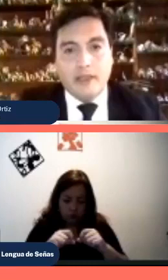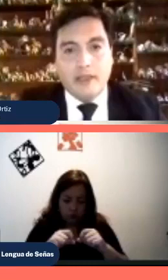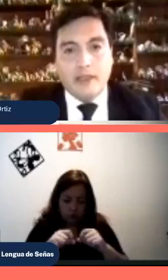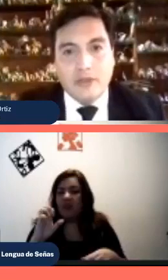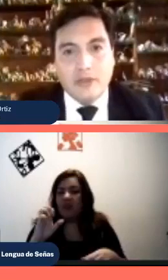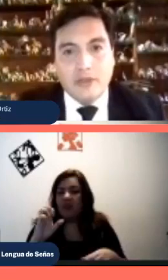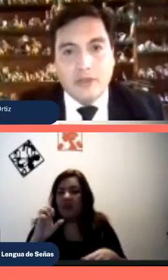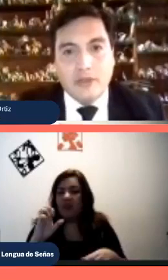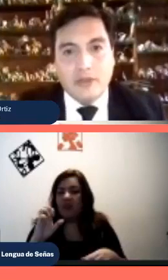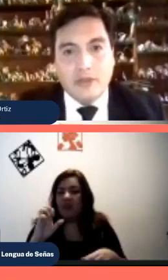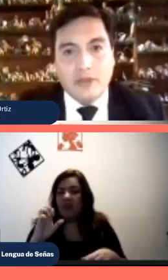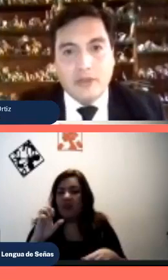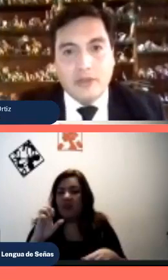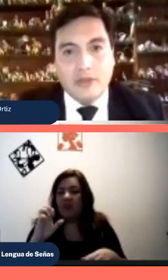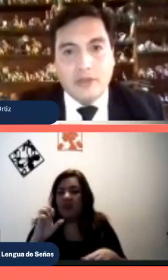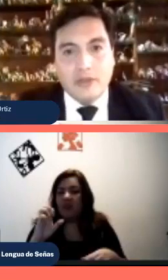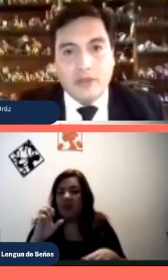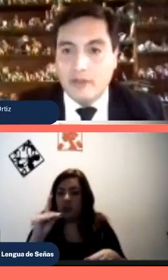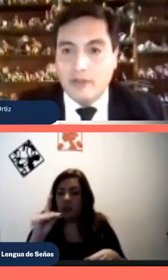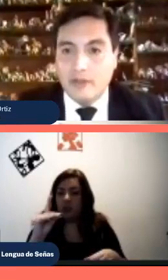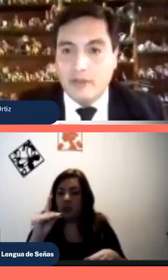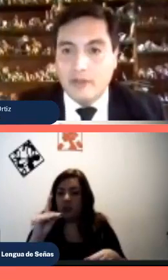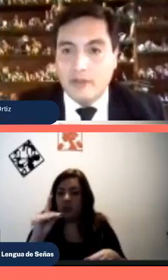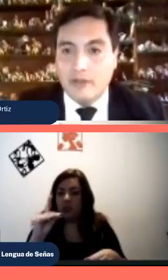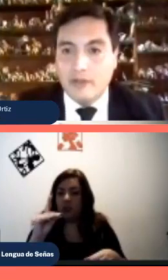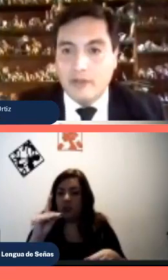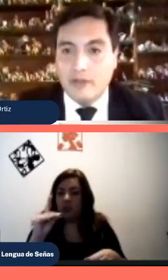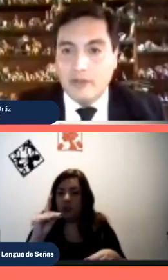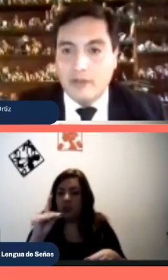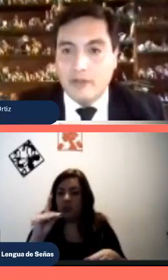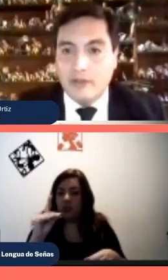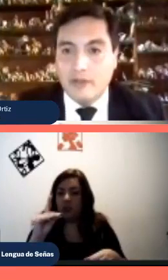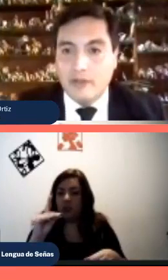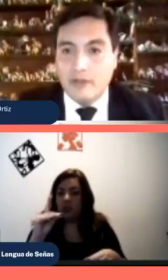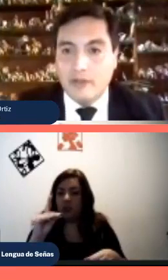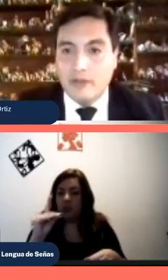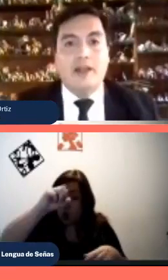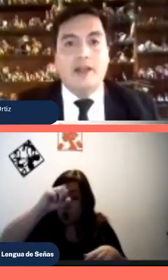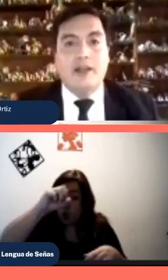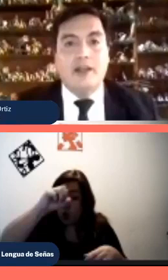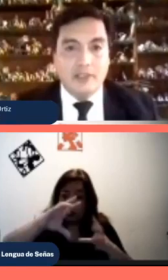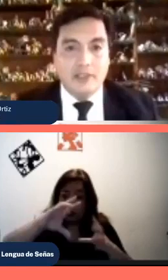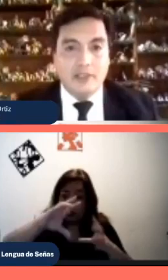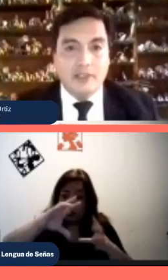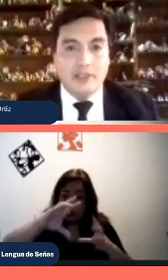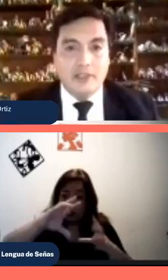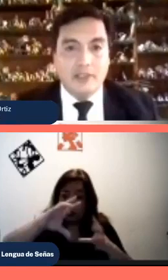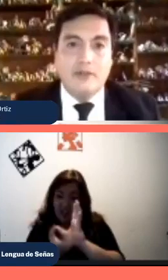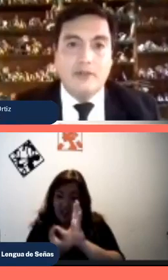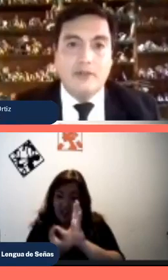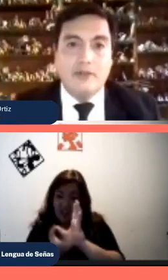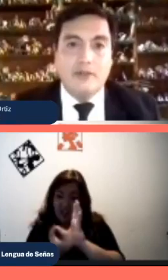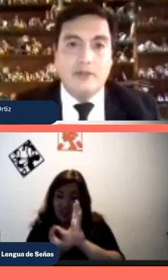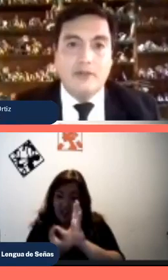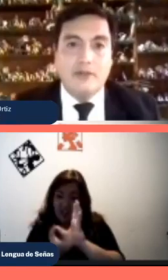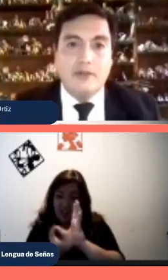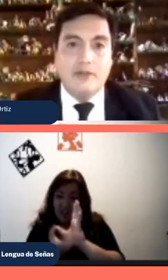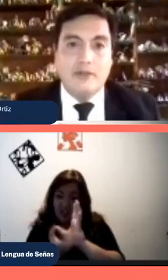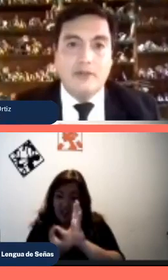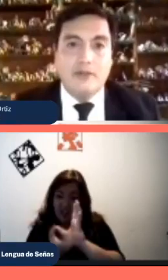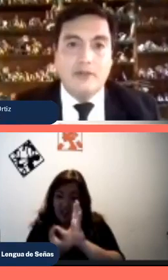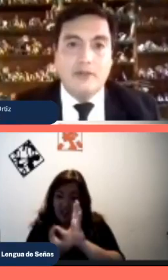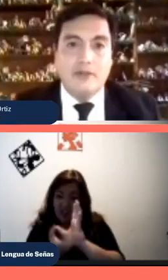se conocen solamente en el hemisferio norte. No se conocían representantes dentro del hemisferio